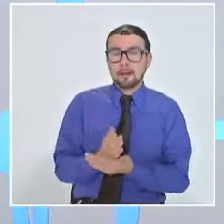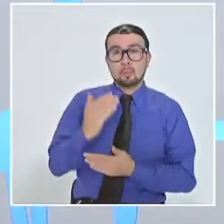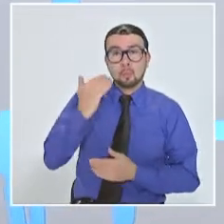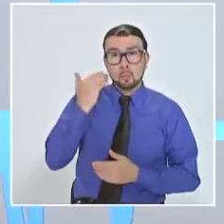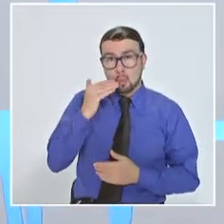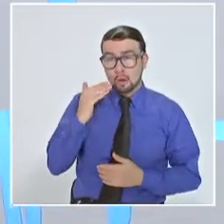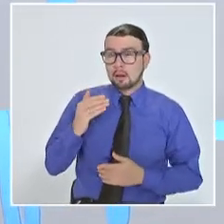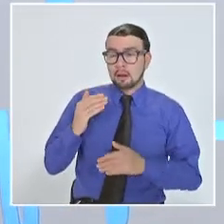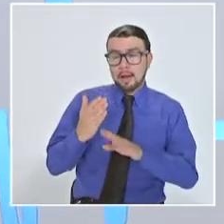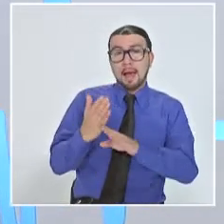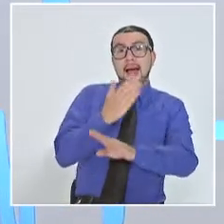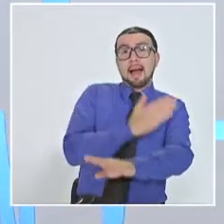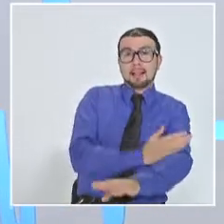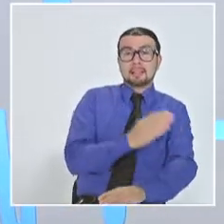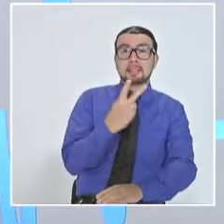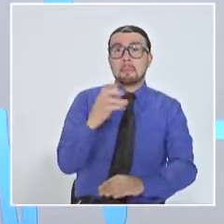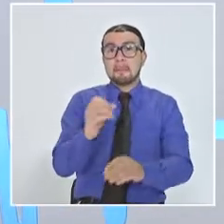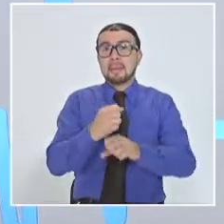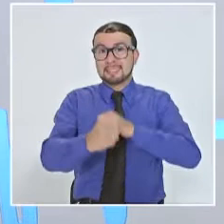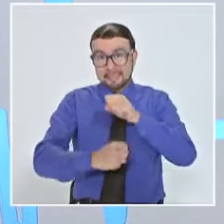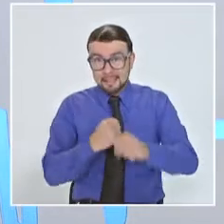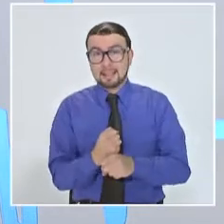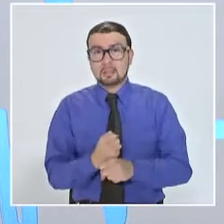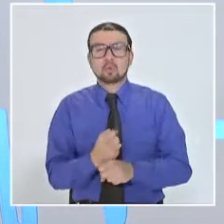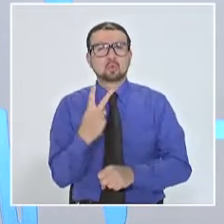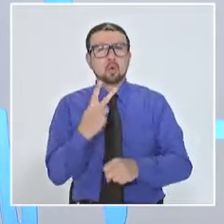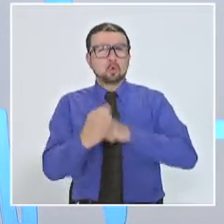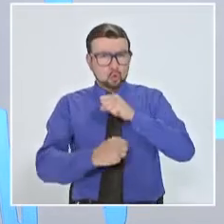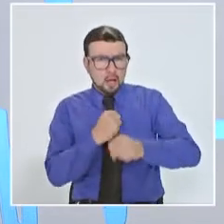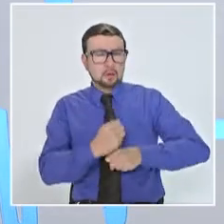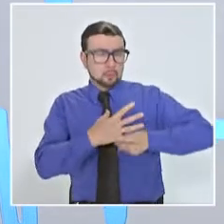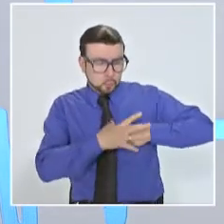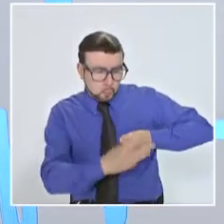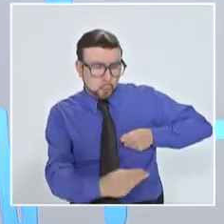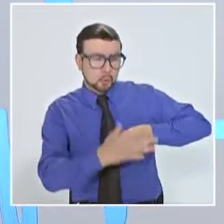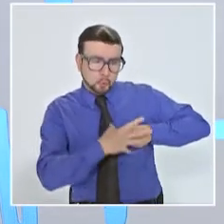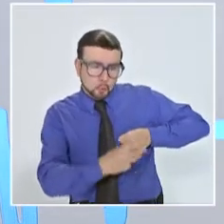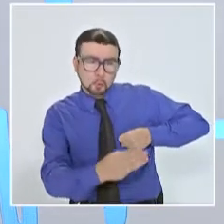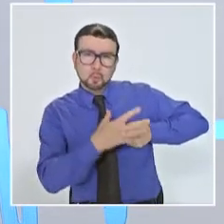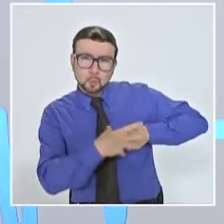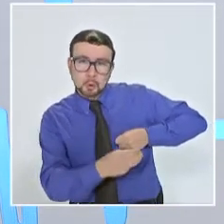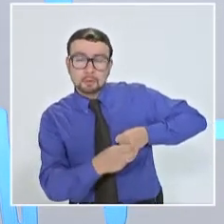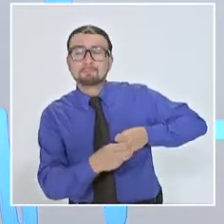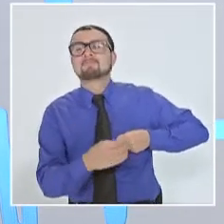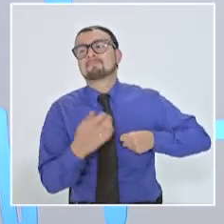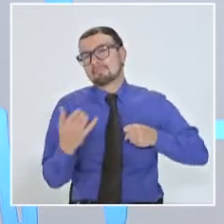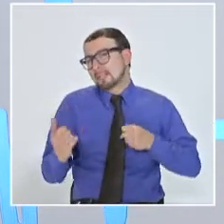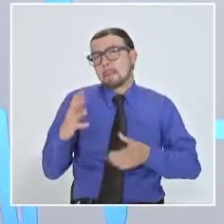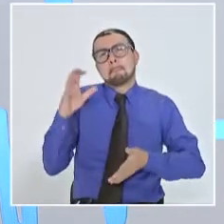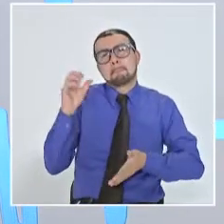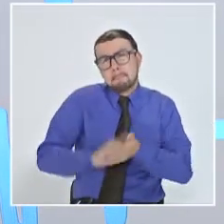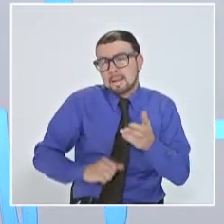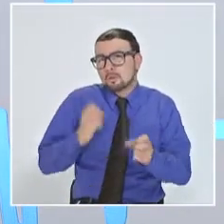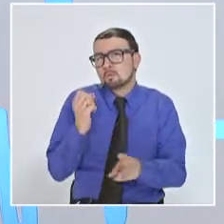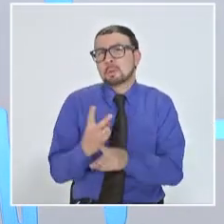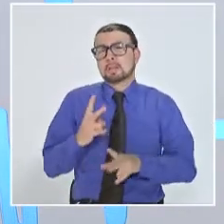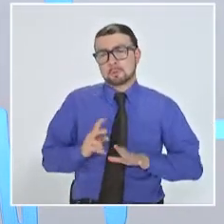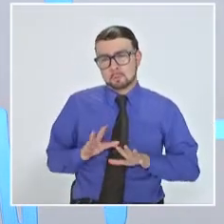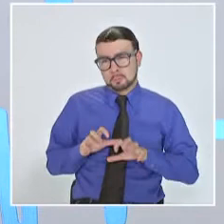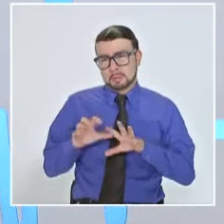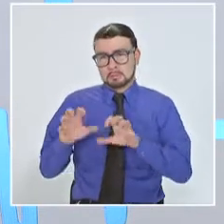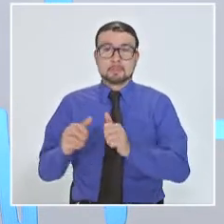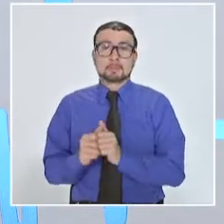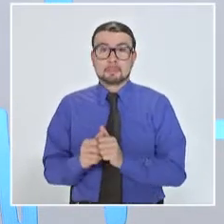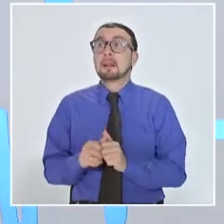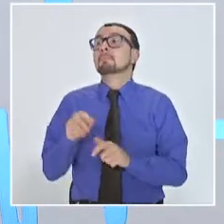años y que además lacta por más de 2 años, tiene mucho menos riesgo de tener un carcinoma de mama que aquella que tiene los